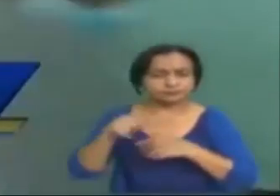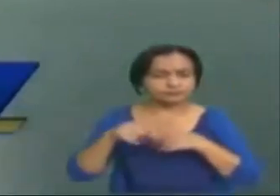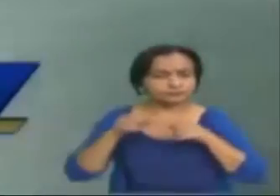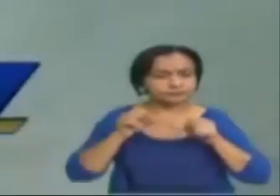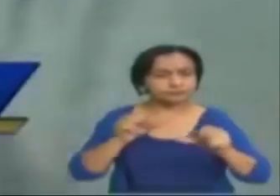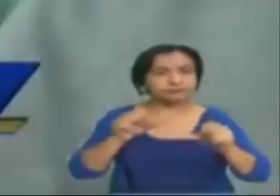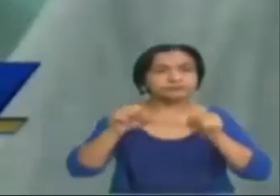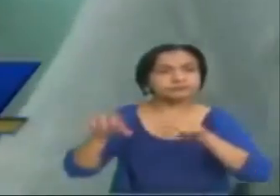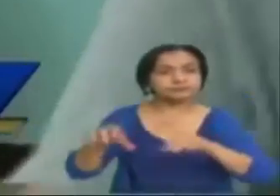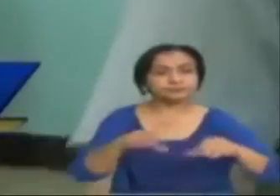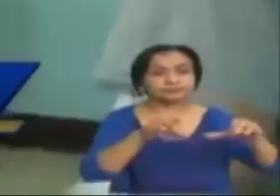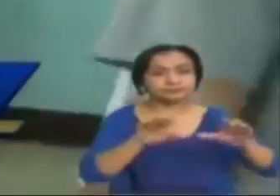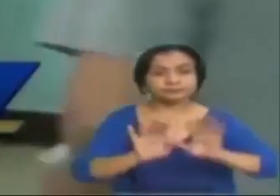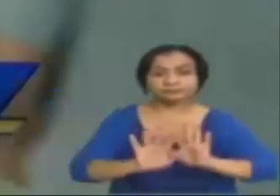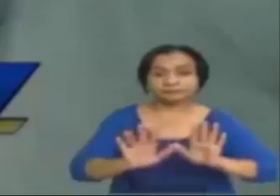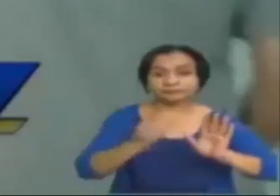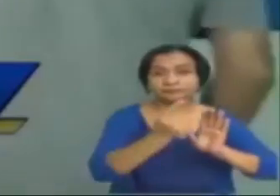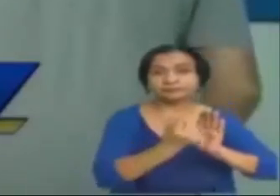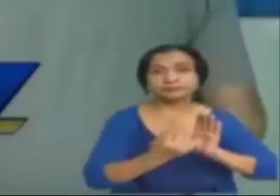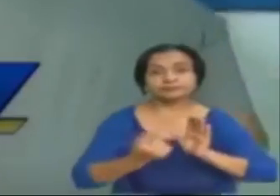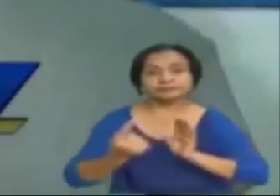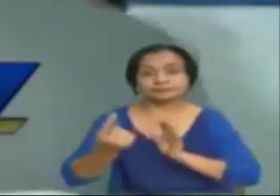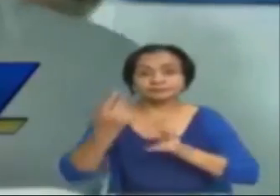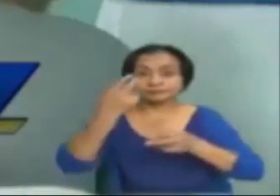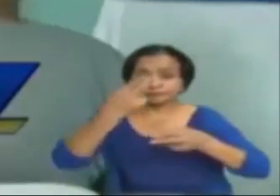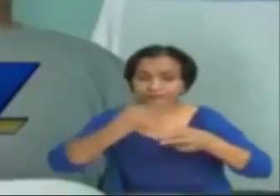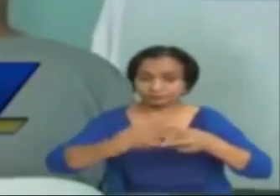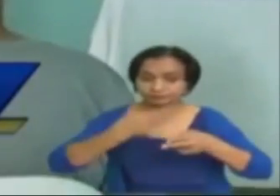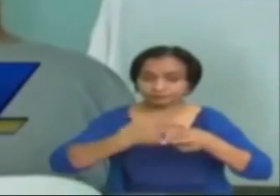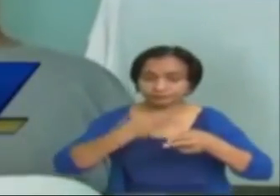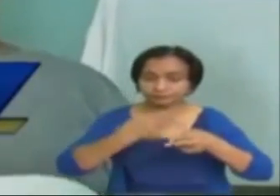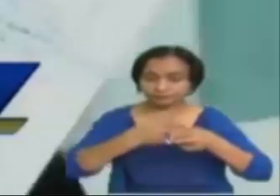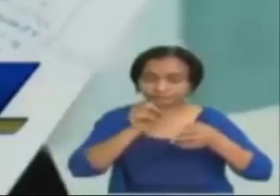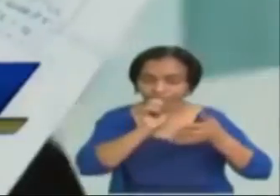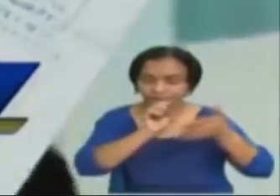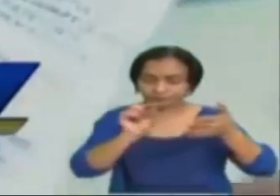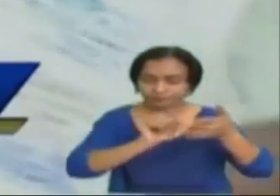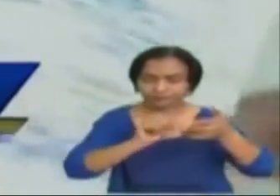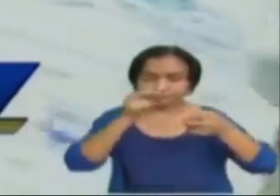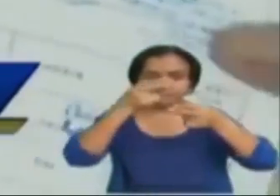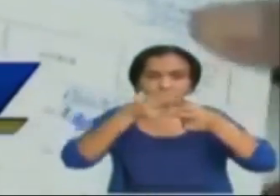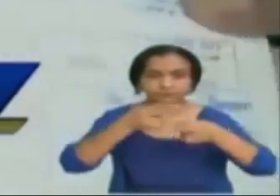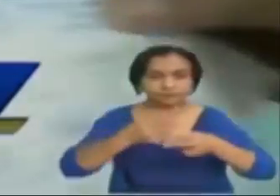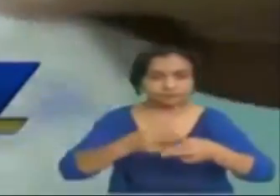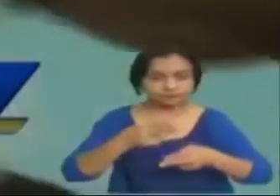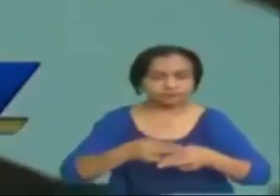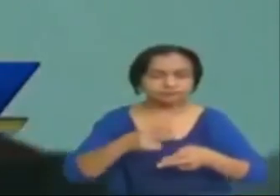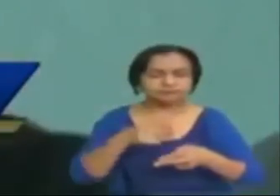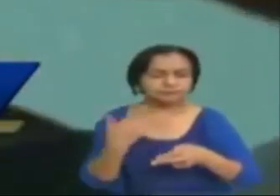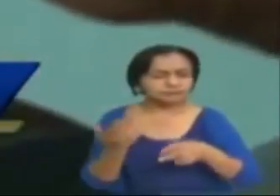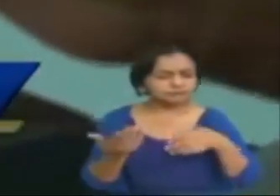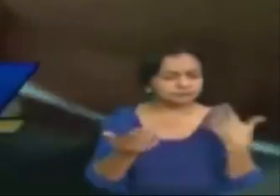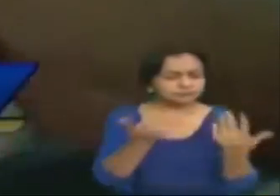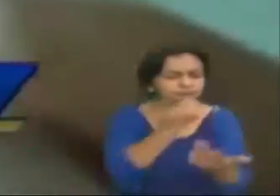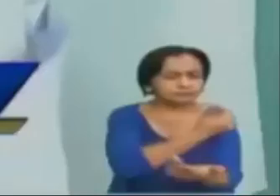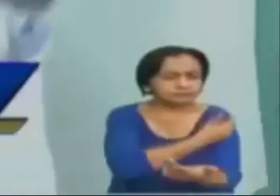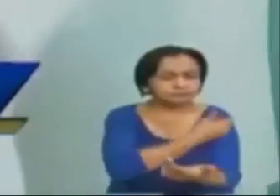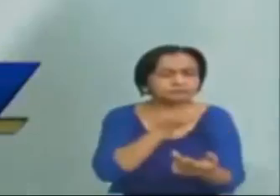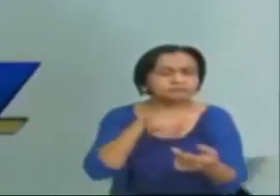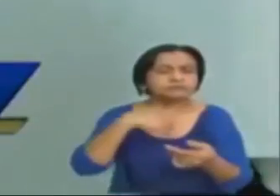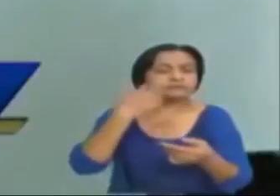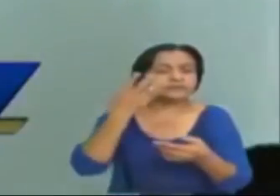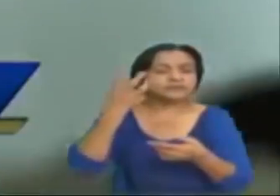todavía. La vacunación voluntaria se realizará en las casas maternas de los municipios